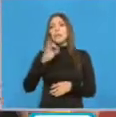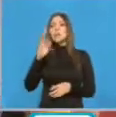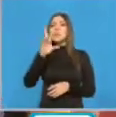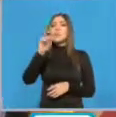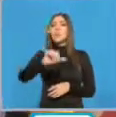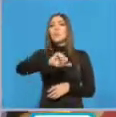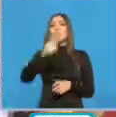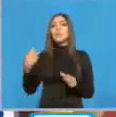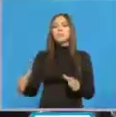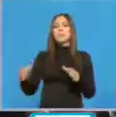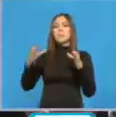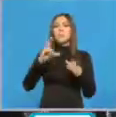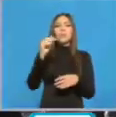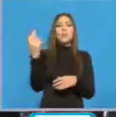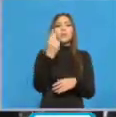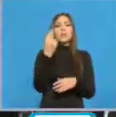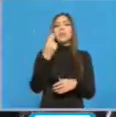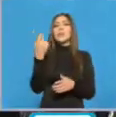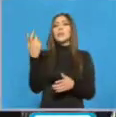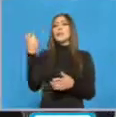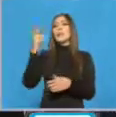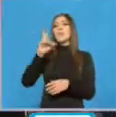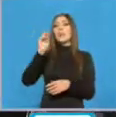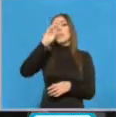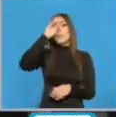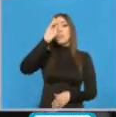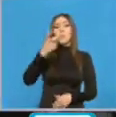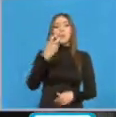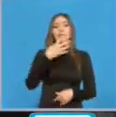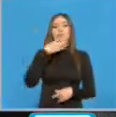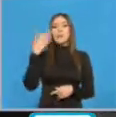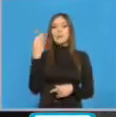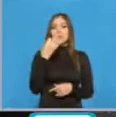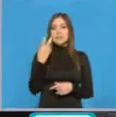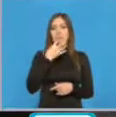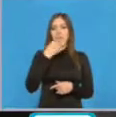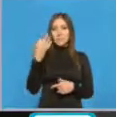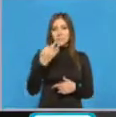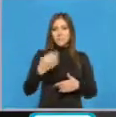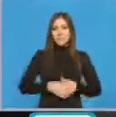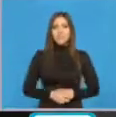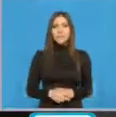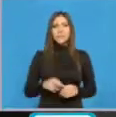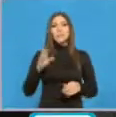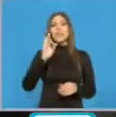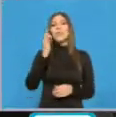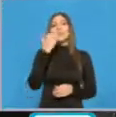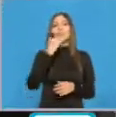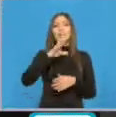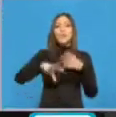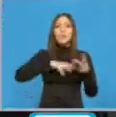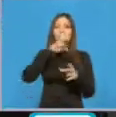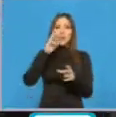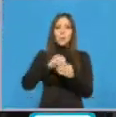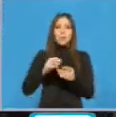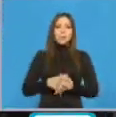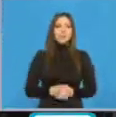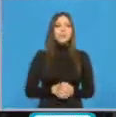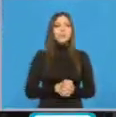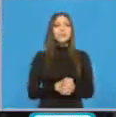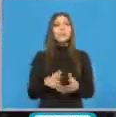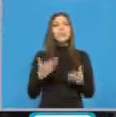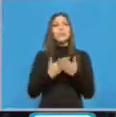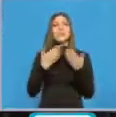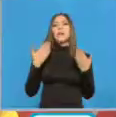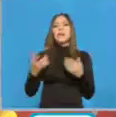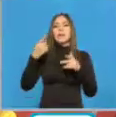cacerolita. Exactamente, no nos tenemos por qué privar de ese privilegio de probar esto, Si señor, no tenemos señora. el todo. Ahí está. lo Es necesario. correcto. Ok, muy bien, chicos.